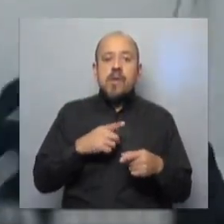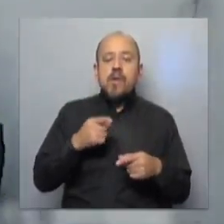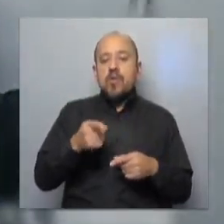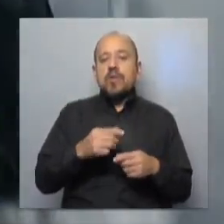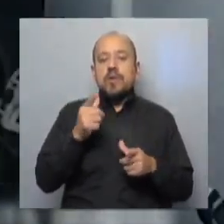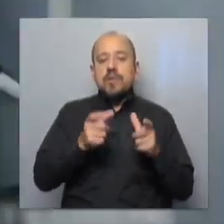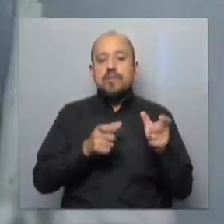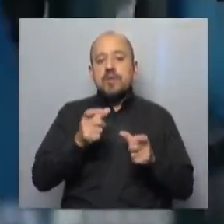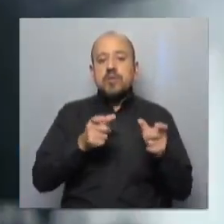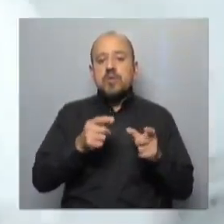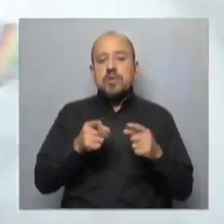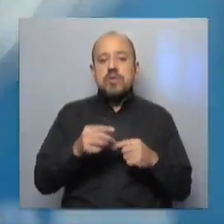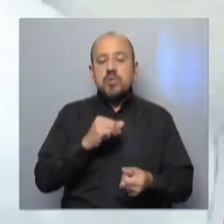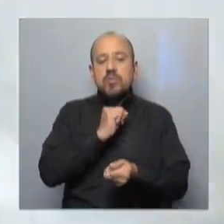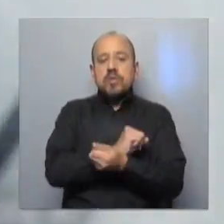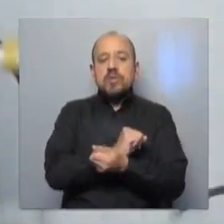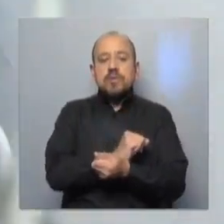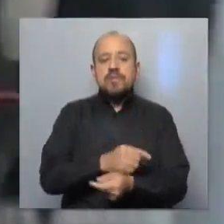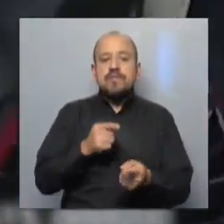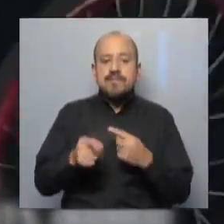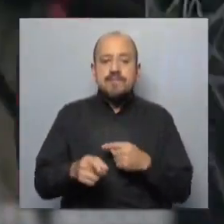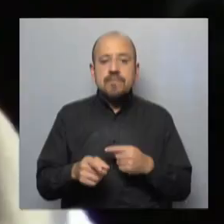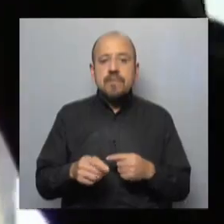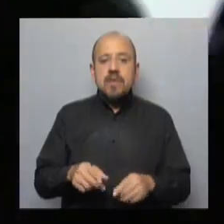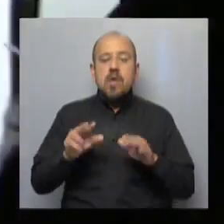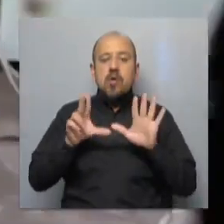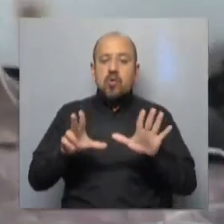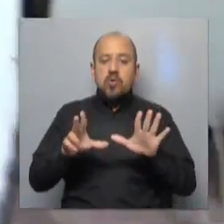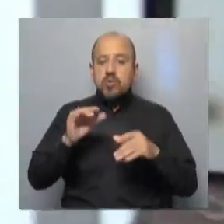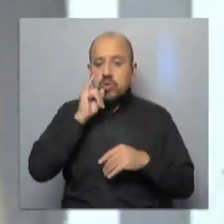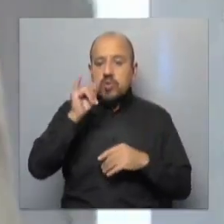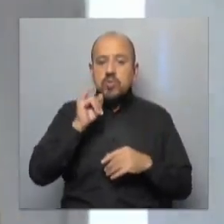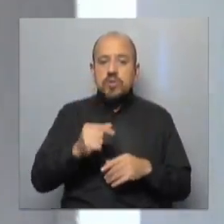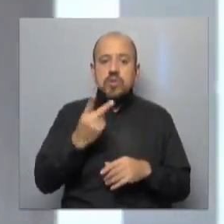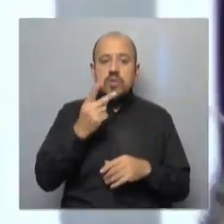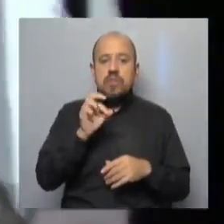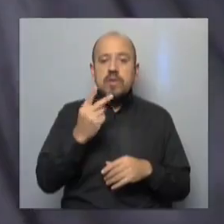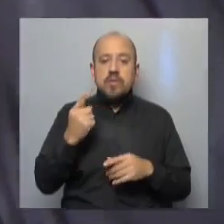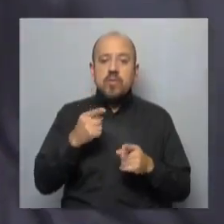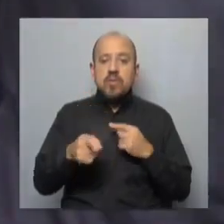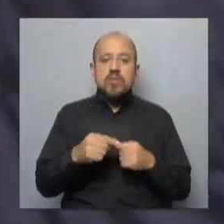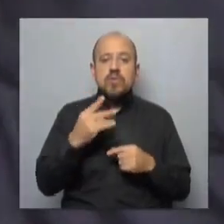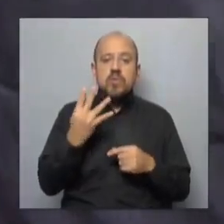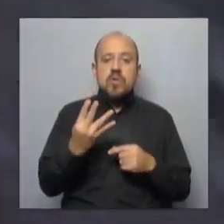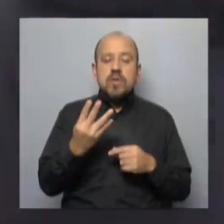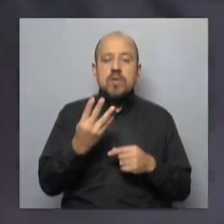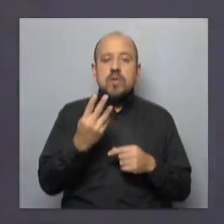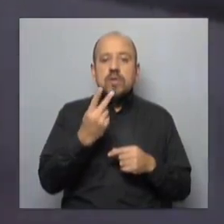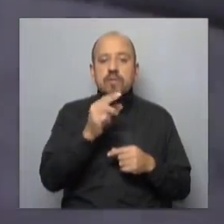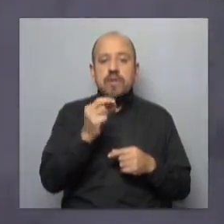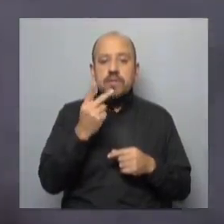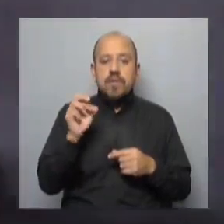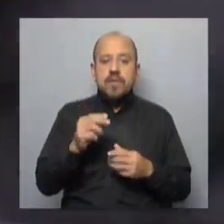personas detenidas o arrestadas y en este caso fueron 8 denuncias en 2021 frente a 4 de 2020